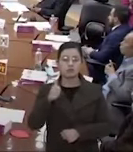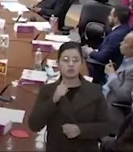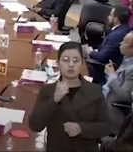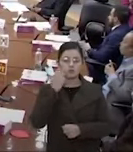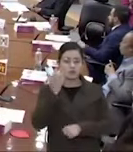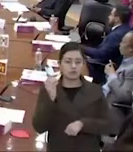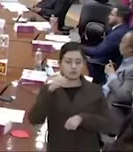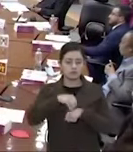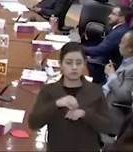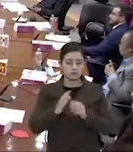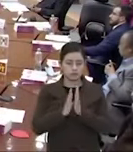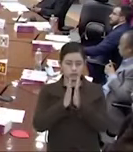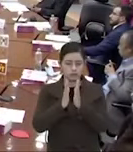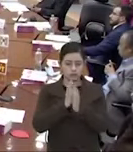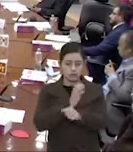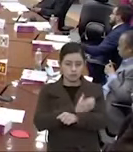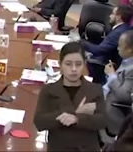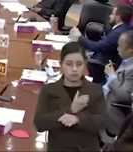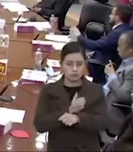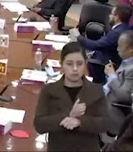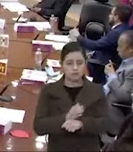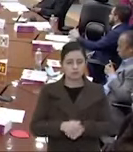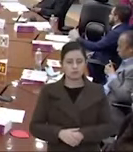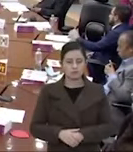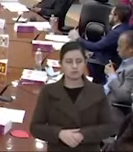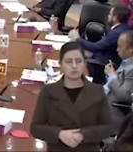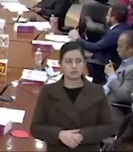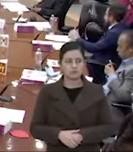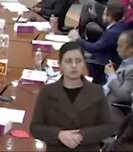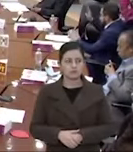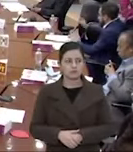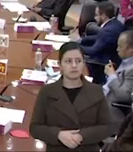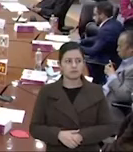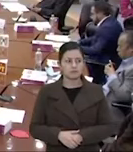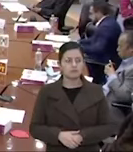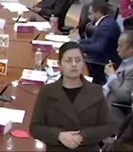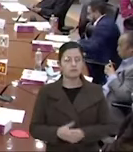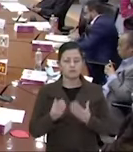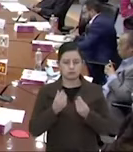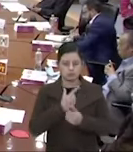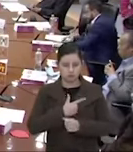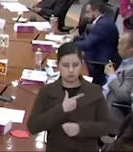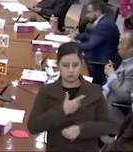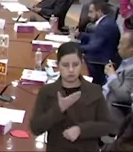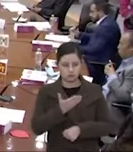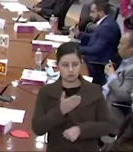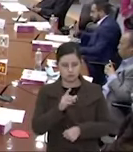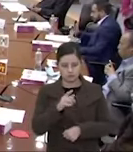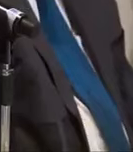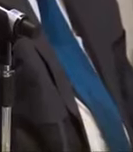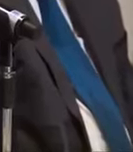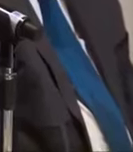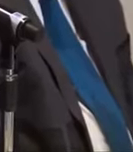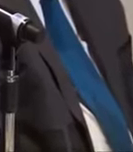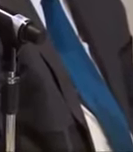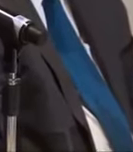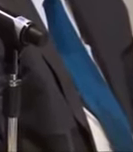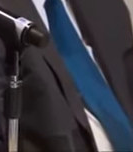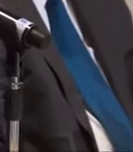revolucionario institucional por beneficiarse de recursos multimillonarios del gobierno de Chihuahua